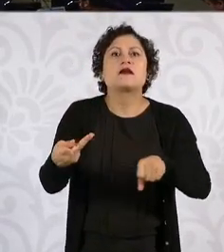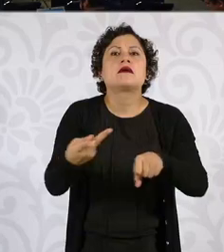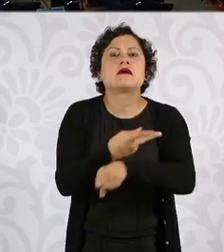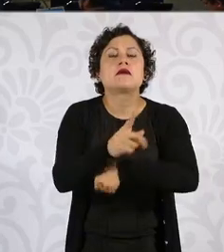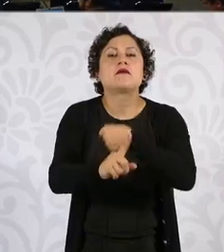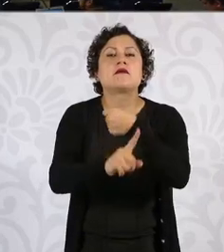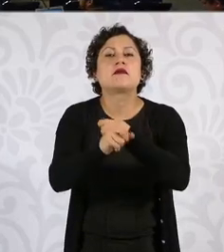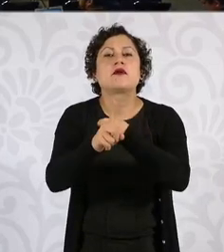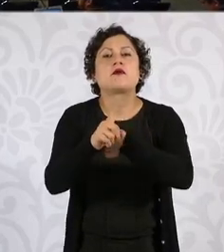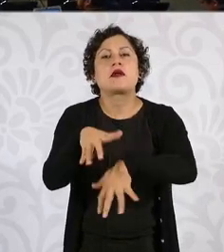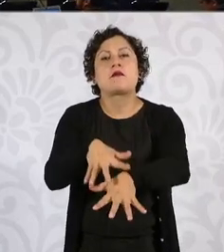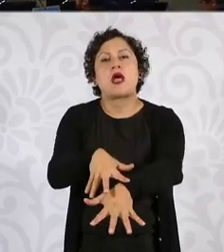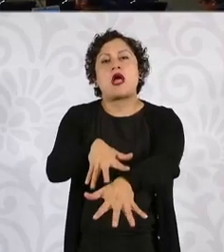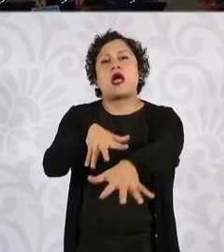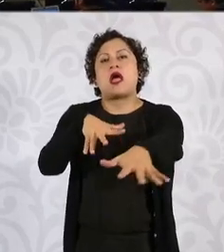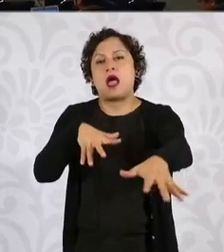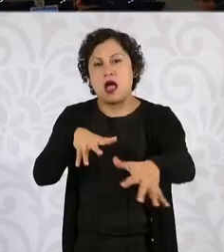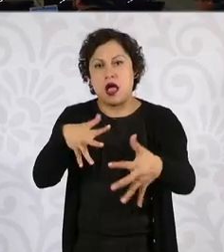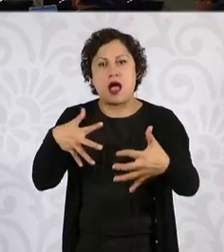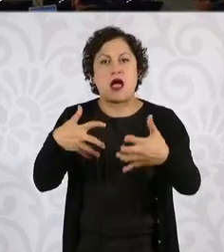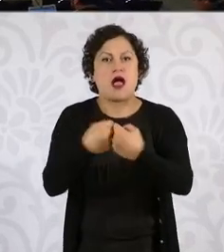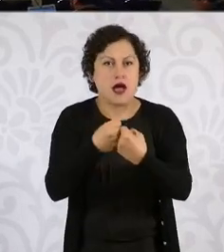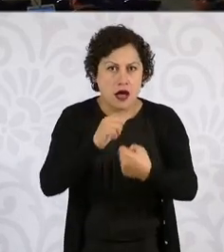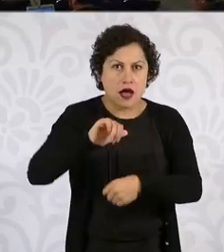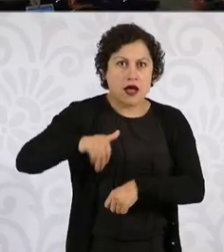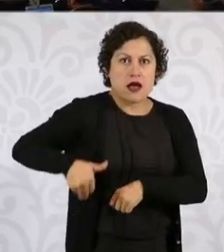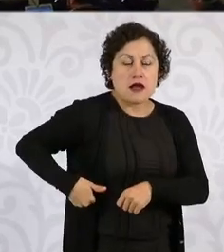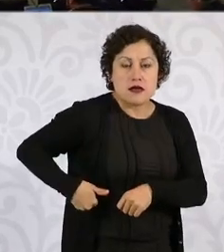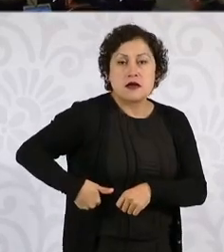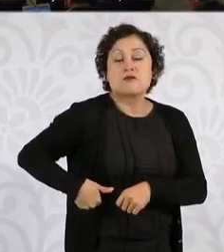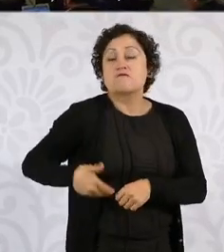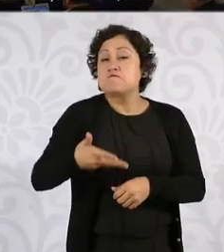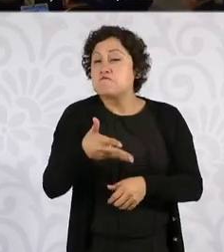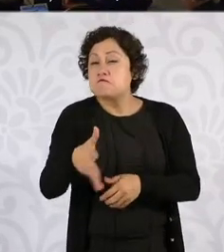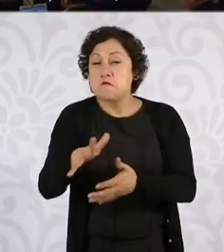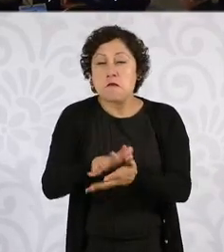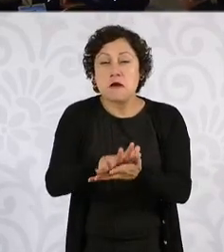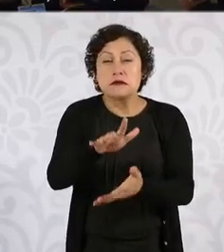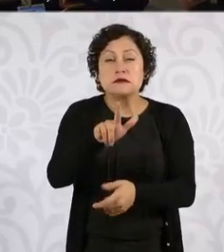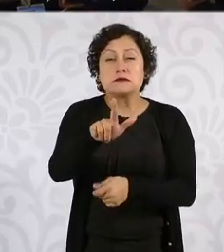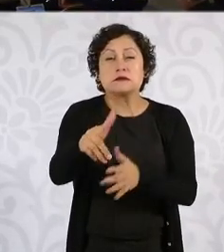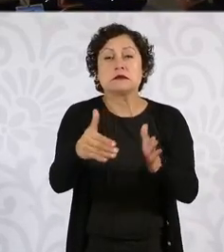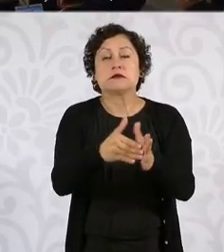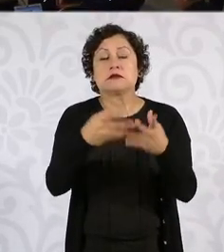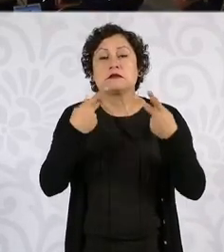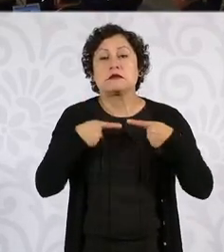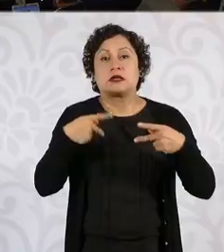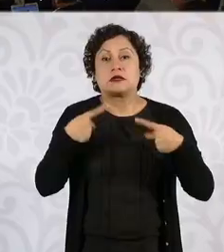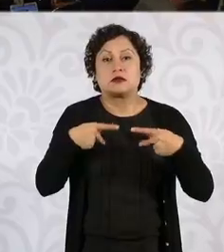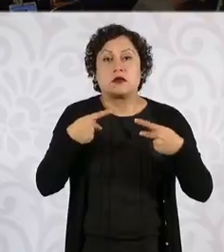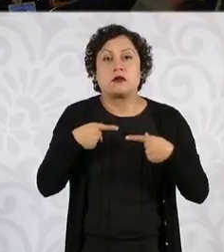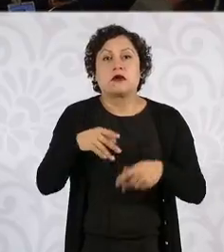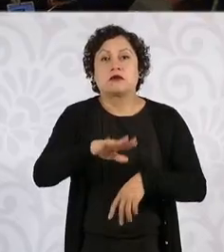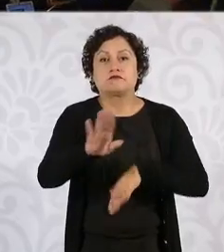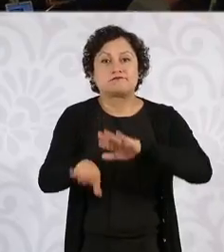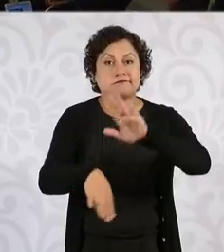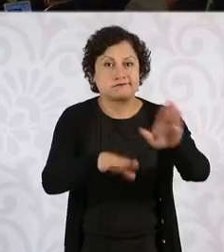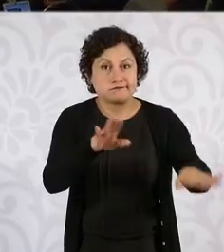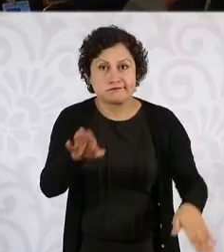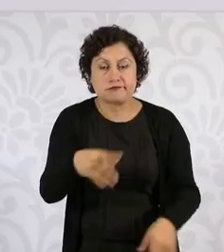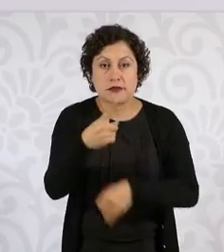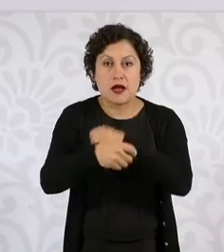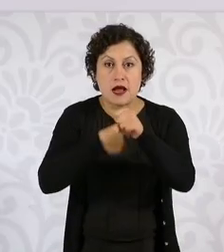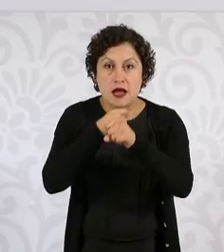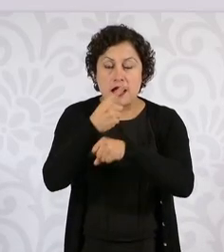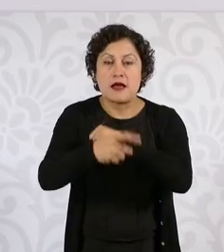casi 16.000 víctimas que hay en las carreteras mexicanas todos los años. Sí. Bueno, les voy a